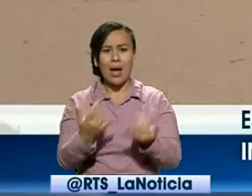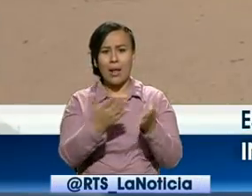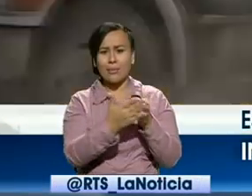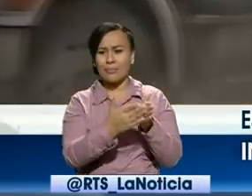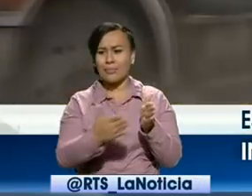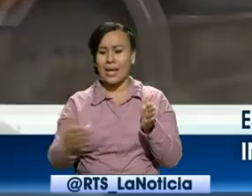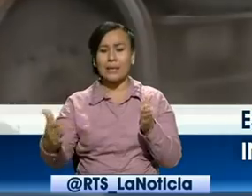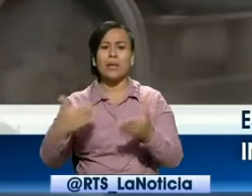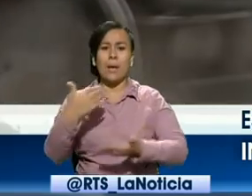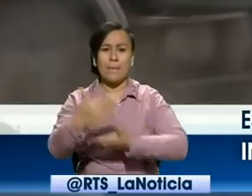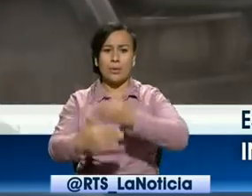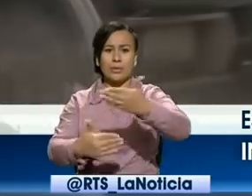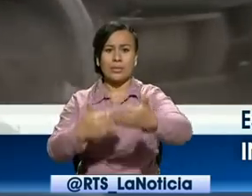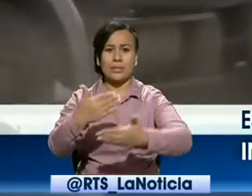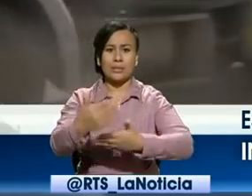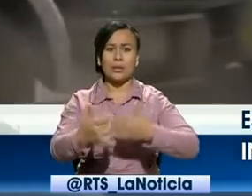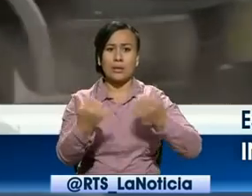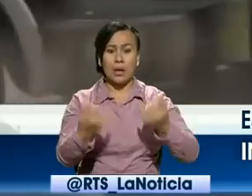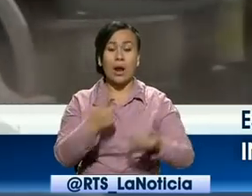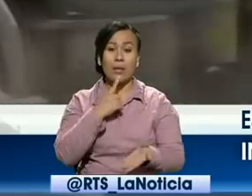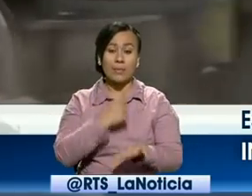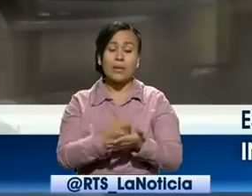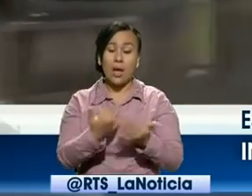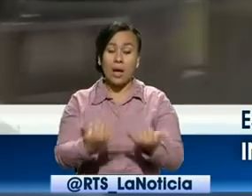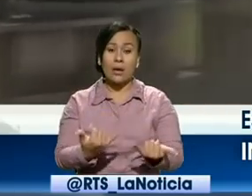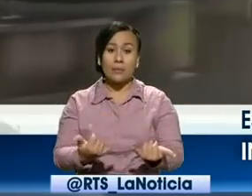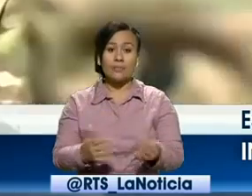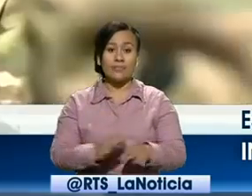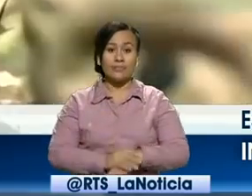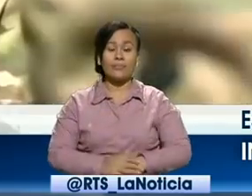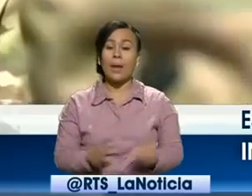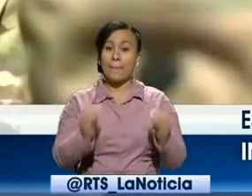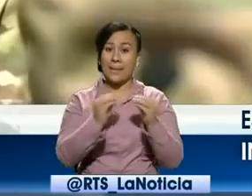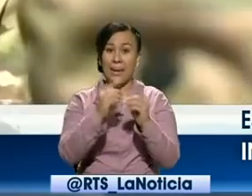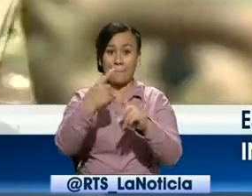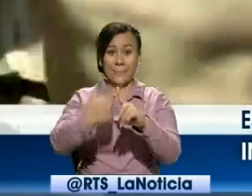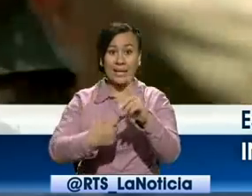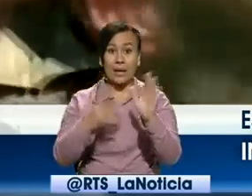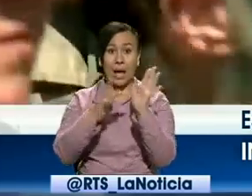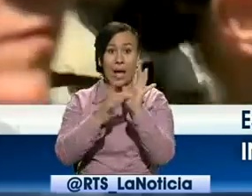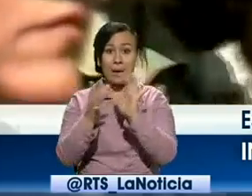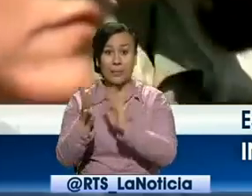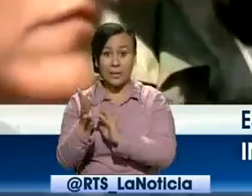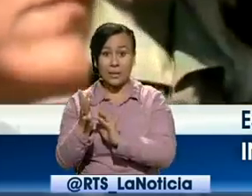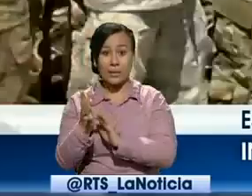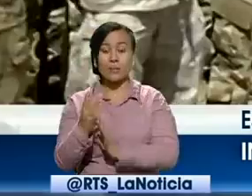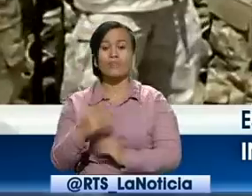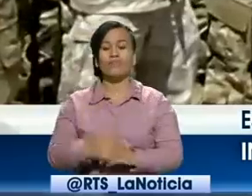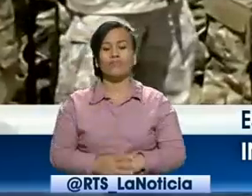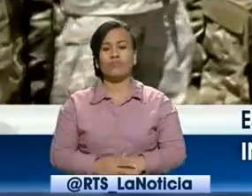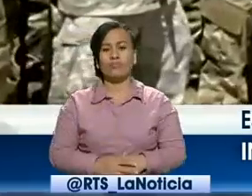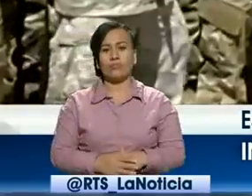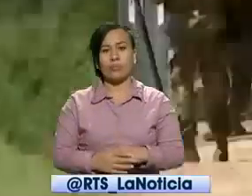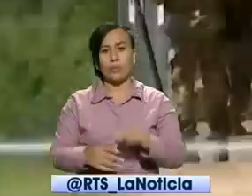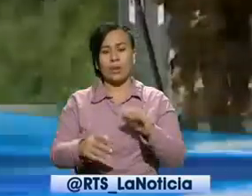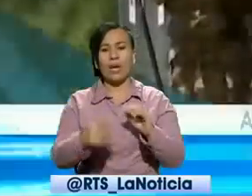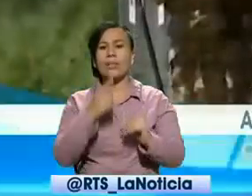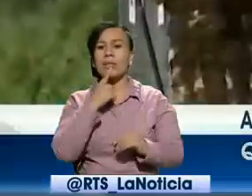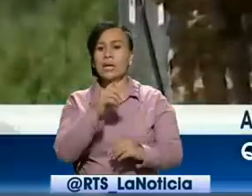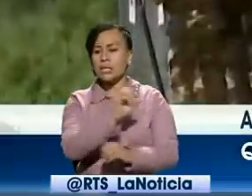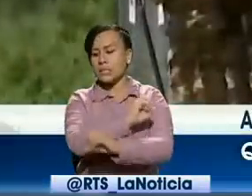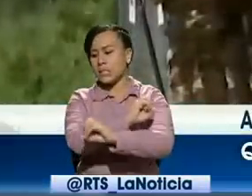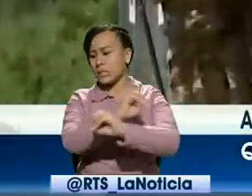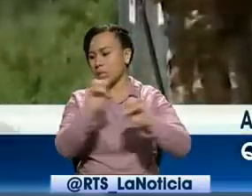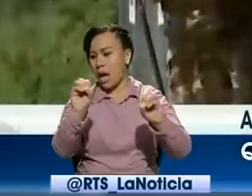los procedimientos que ya se encuentran vigentes. Es más, en el mes de abril, Sessions anunció una política de cero